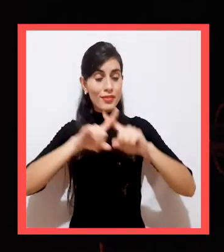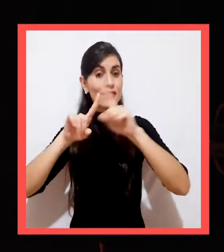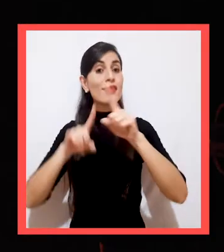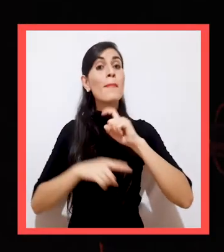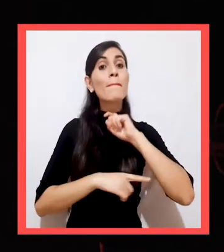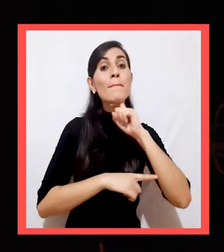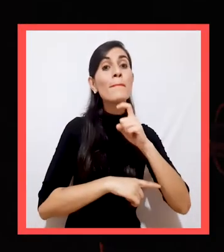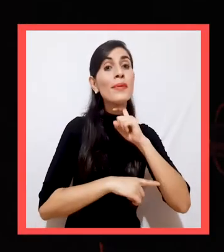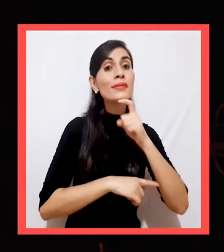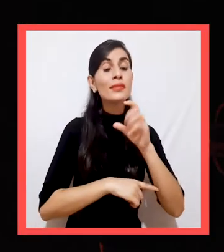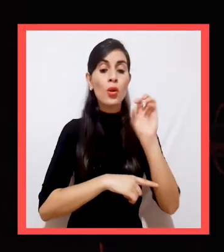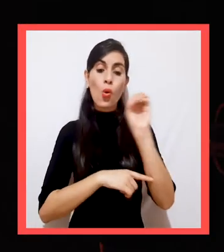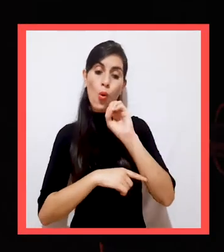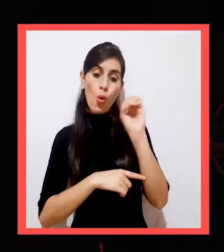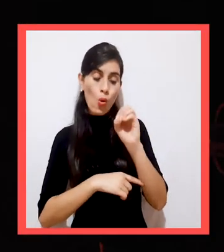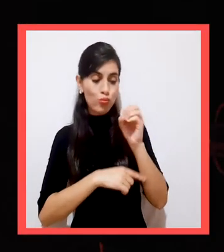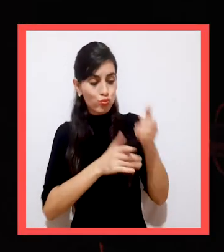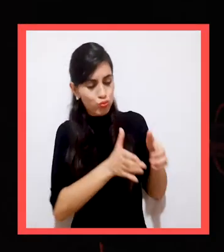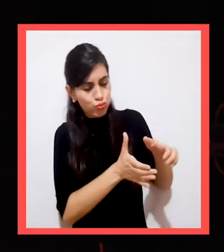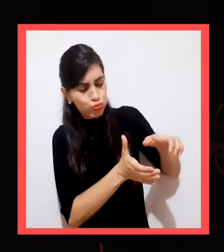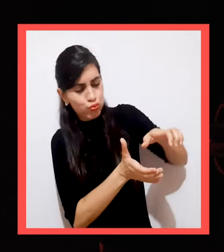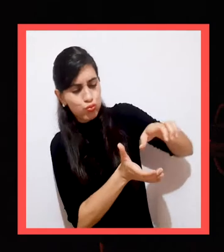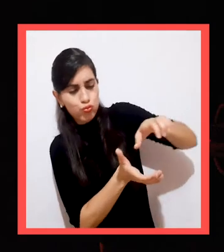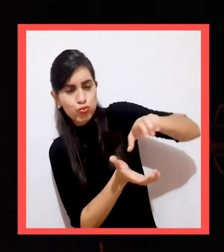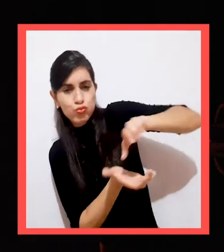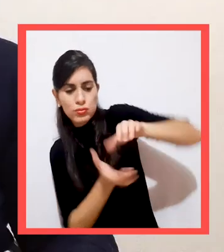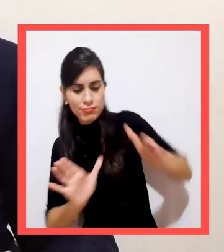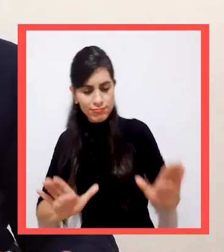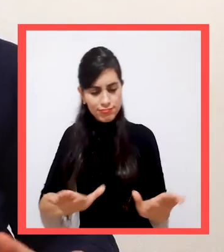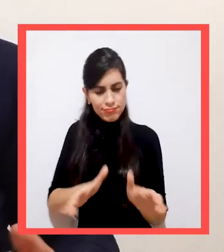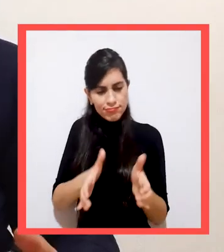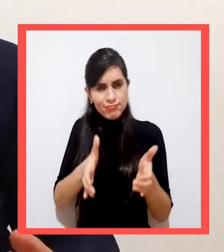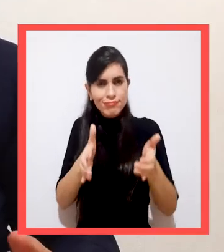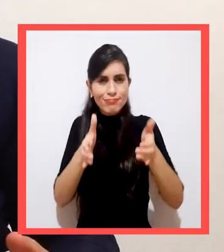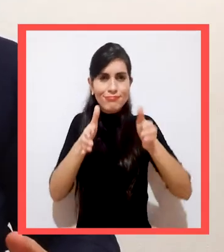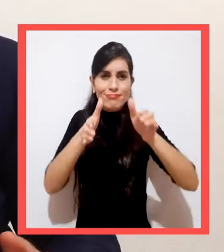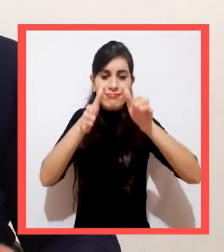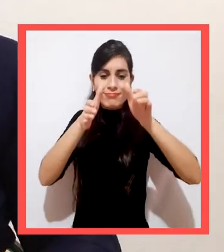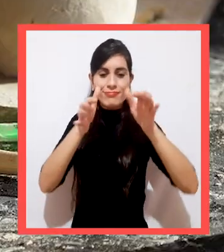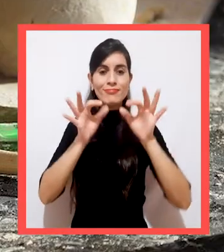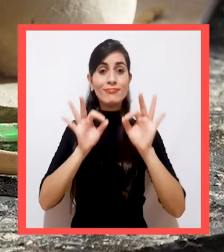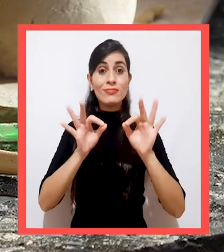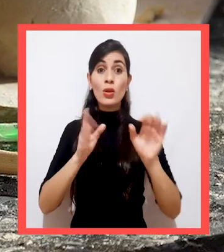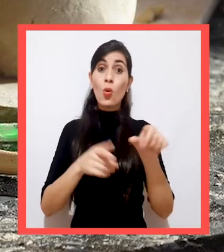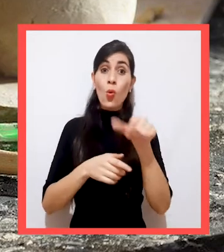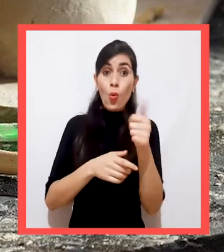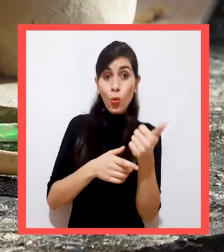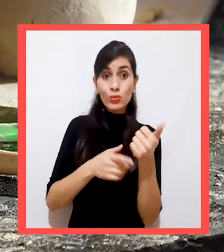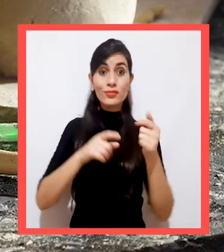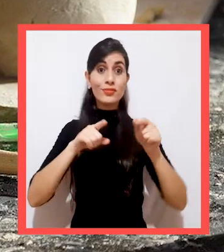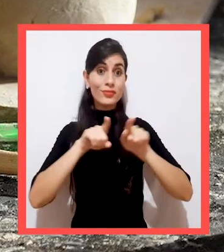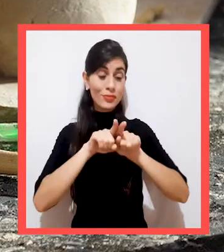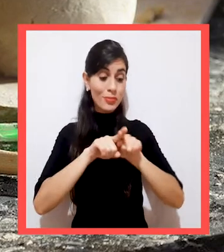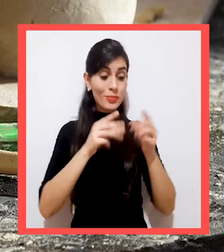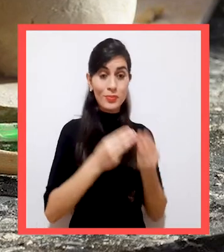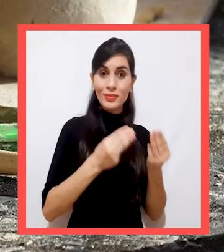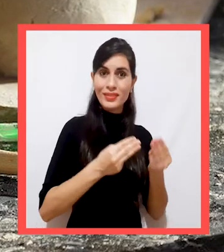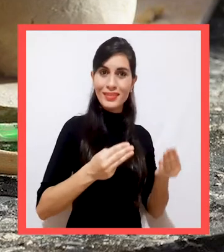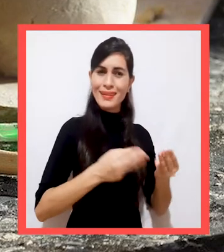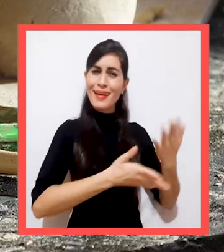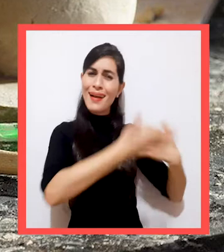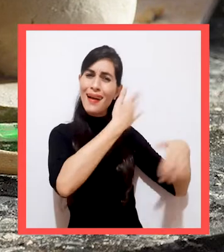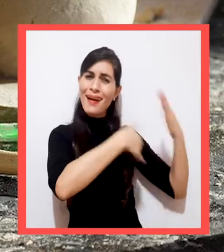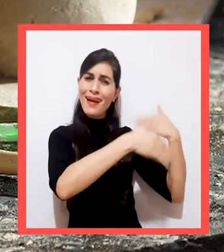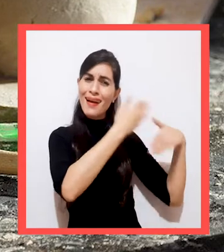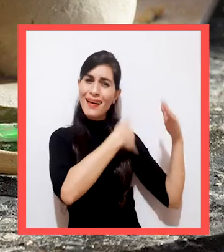diferentes metales y el concreto. Y finalmente tenemos el modelado, que esta técnica va desde los materiales